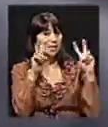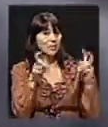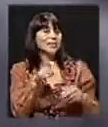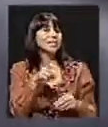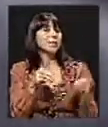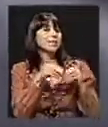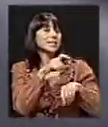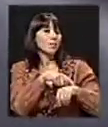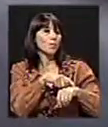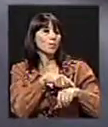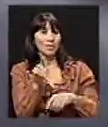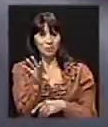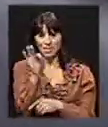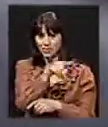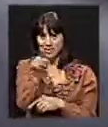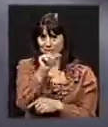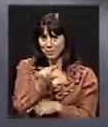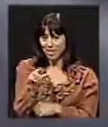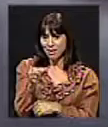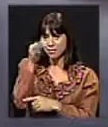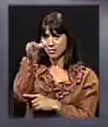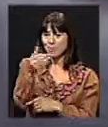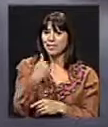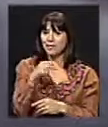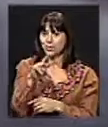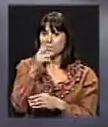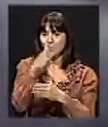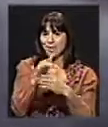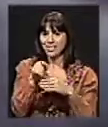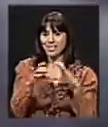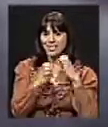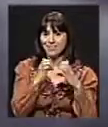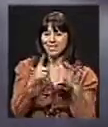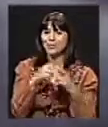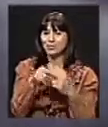Invitarles a ustedes, la próxima semana tendremos la segunda parte de esta entrevista, así que usted no se la vaya a perder.